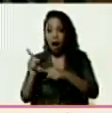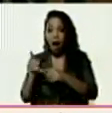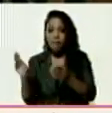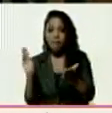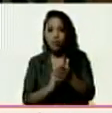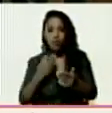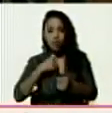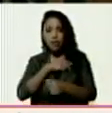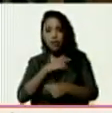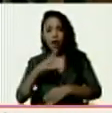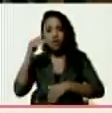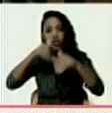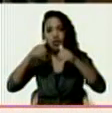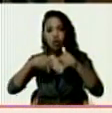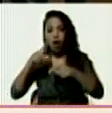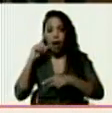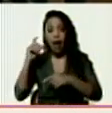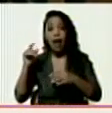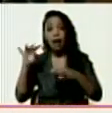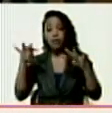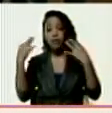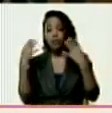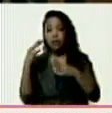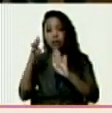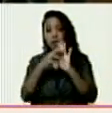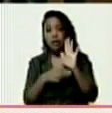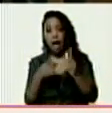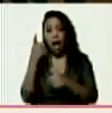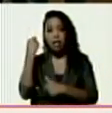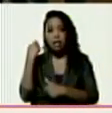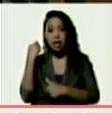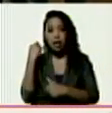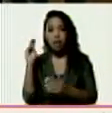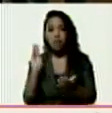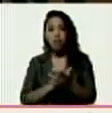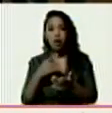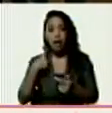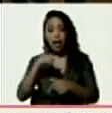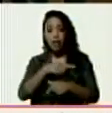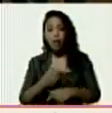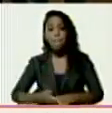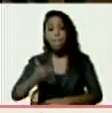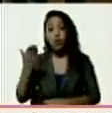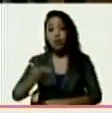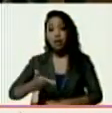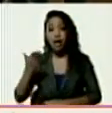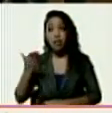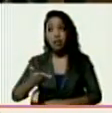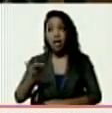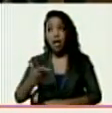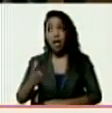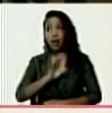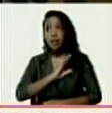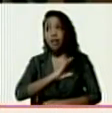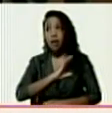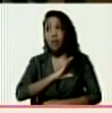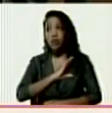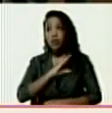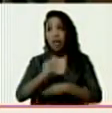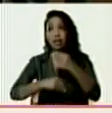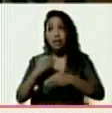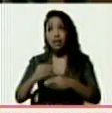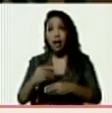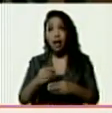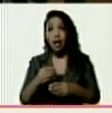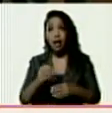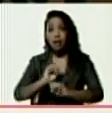El quórum reglamentario que estuvo ayer, yo insisto en esto porque es lo más importante que tenemos que todos llevarnos claros